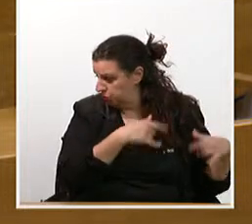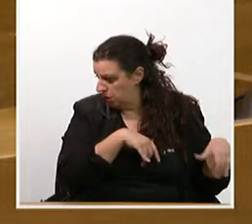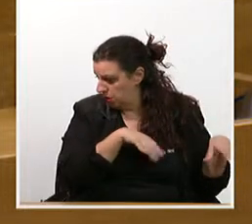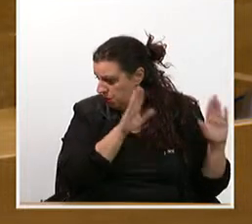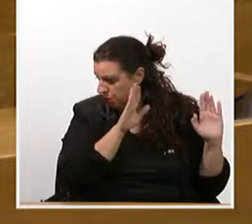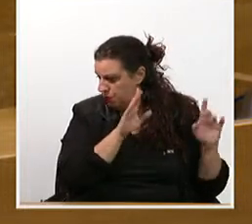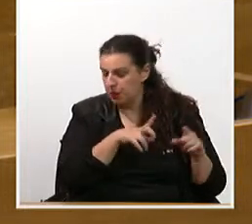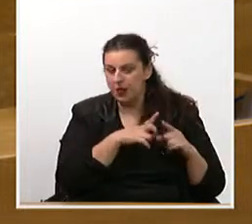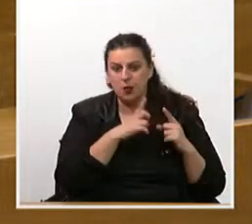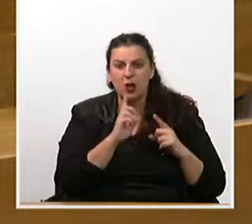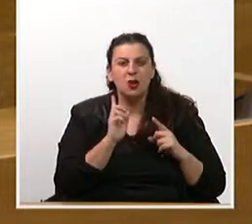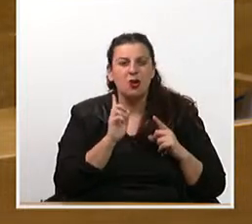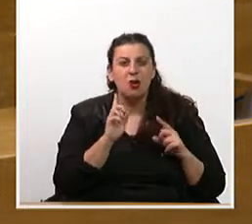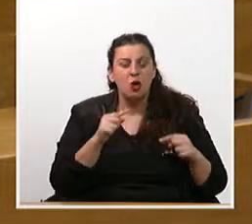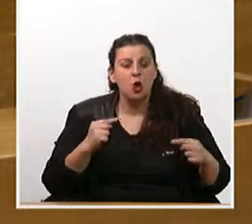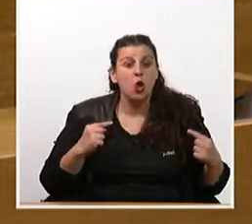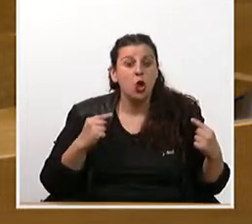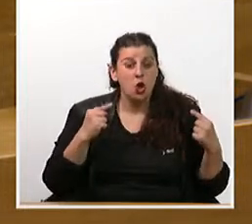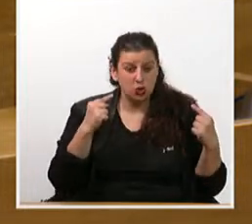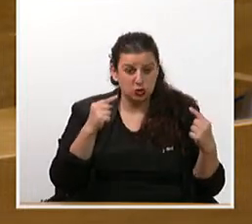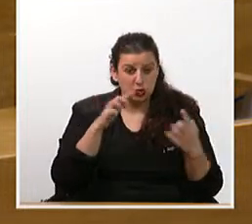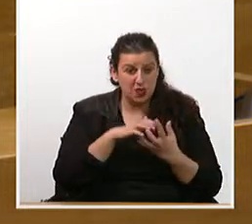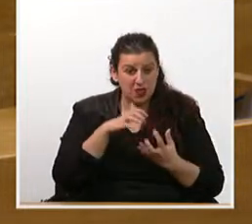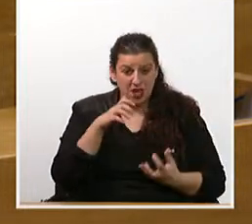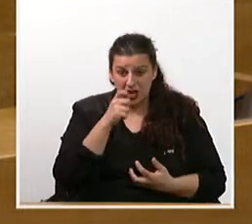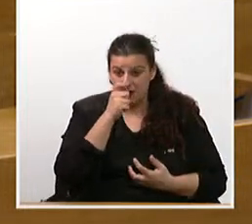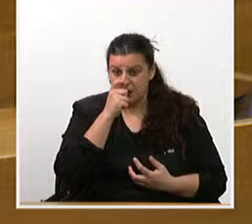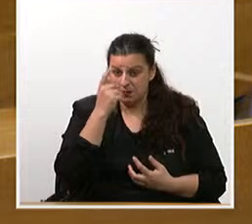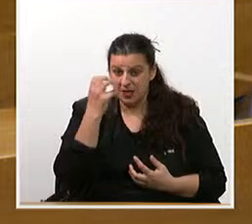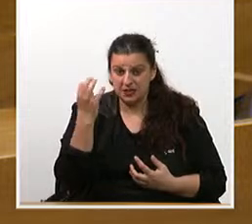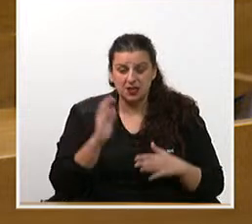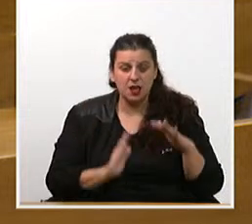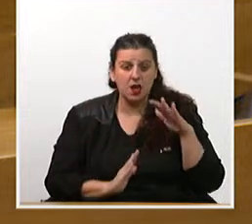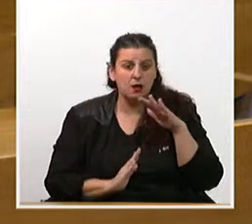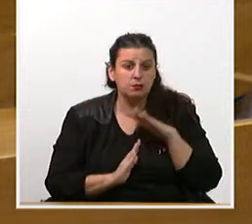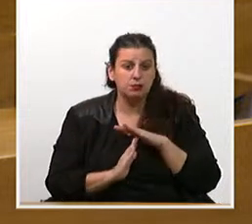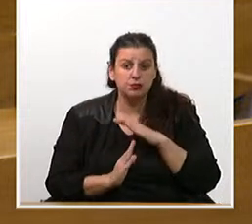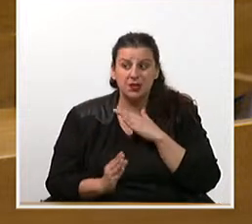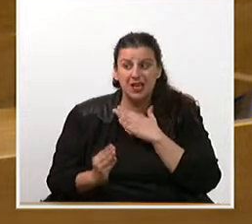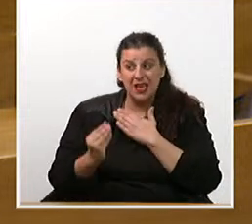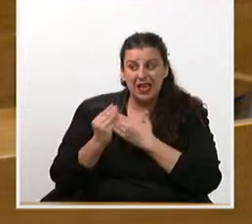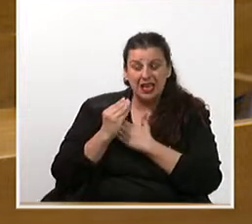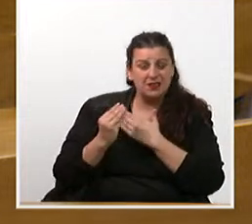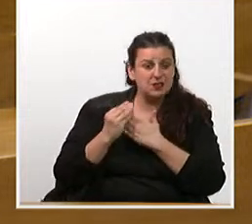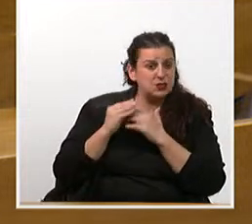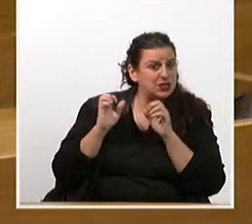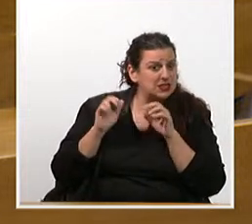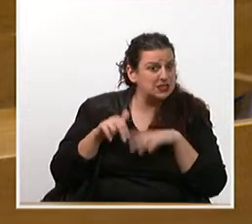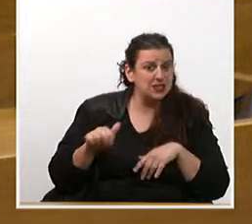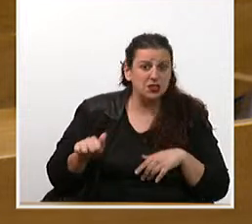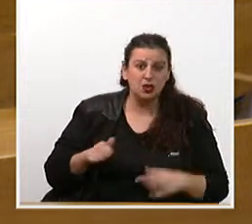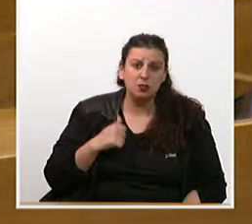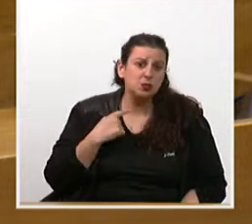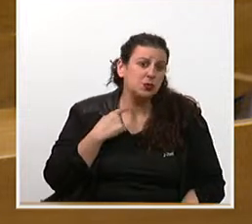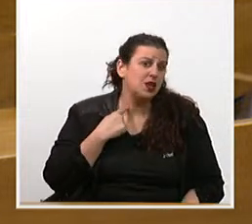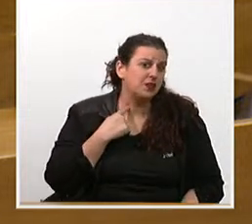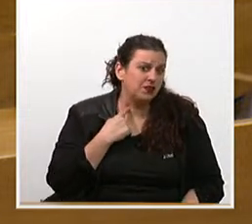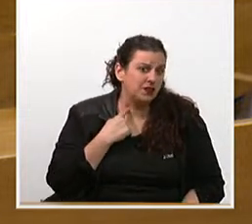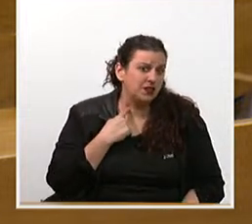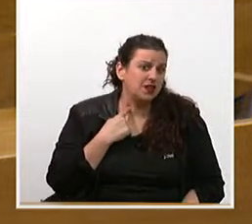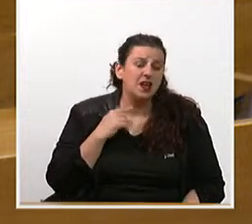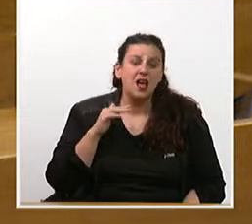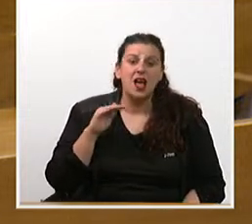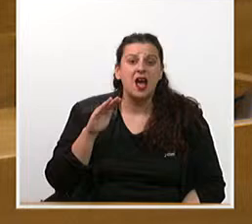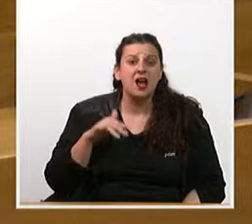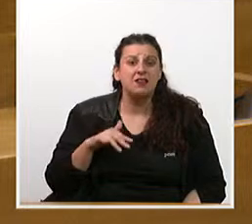anterior sino que trajo consigo Y esto es lo más grave una paralización de inversiones una pérdida de oportunidades y En definitiva un